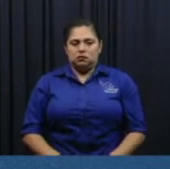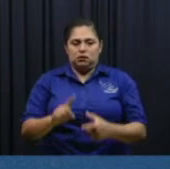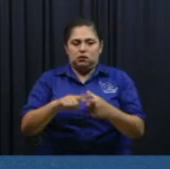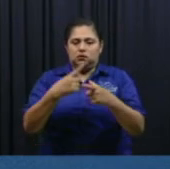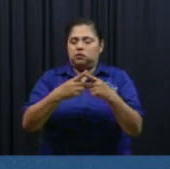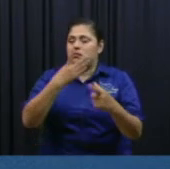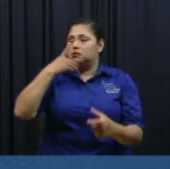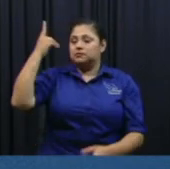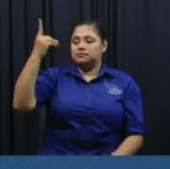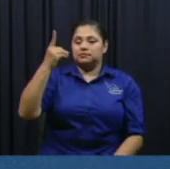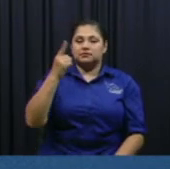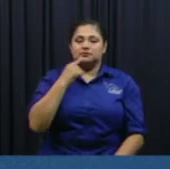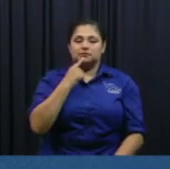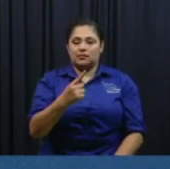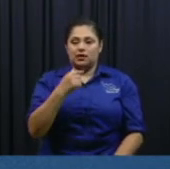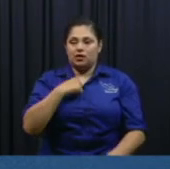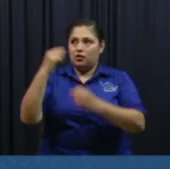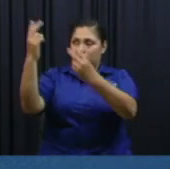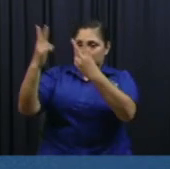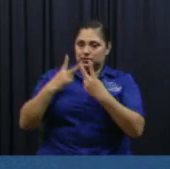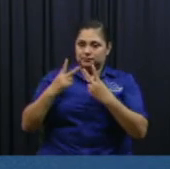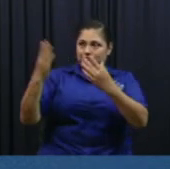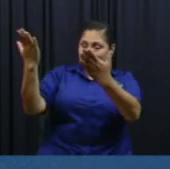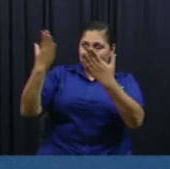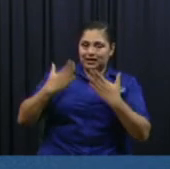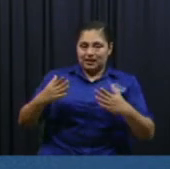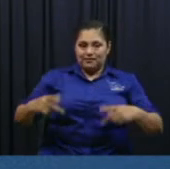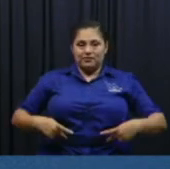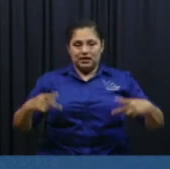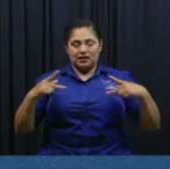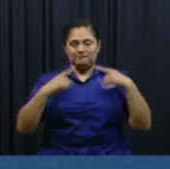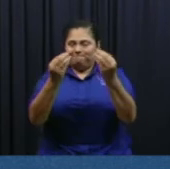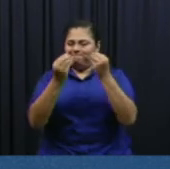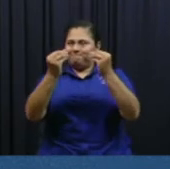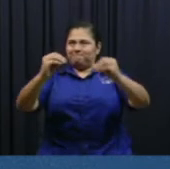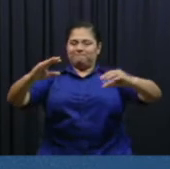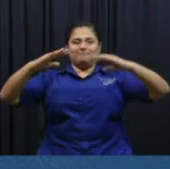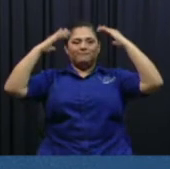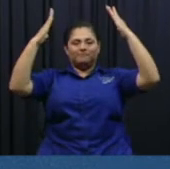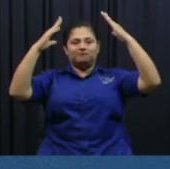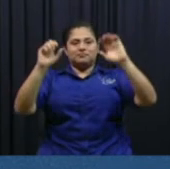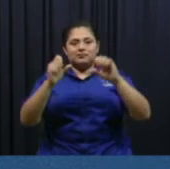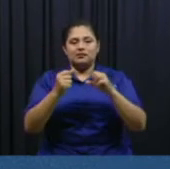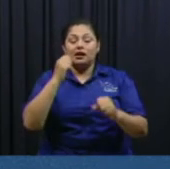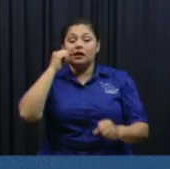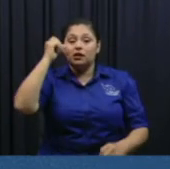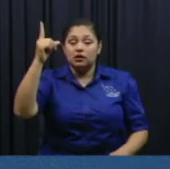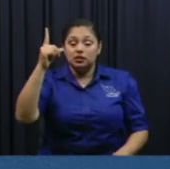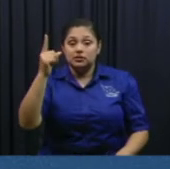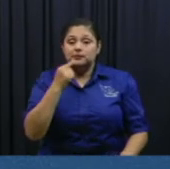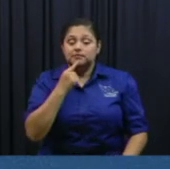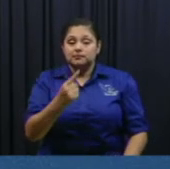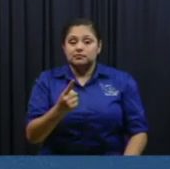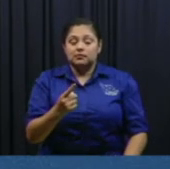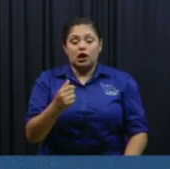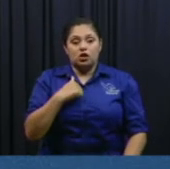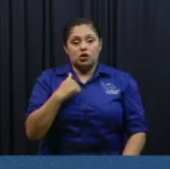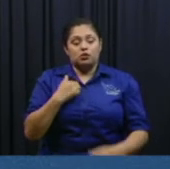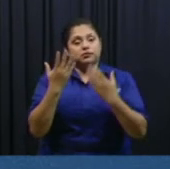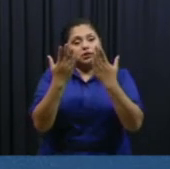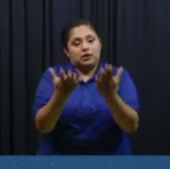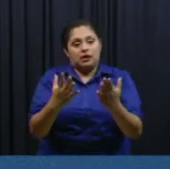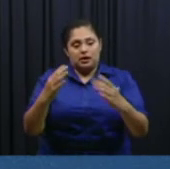dice yo he venido para dar vida y dar abundancia lo que está haciendo el señor está diciendo Mira te voy a dar